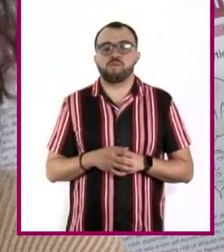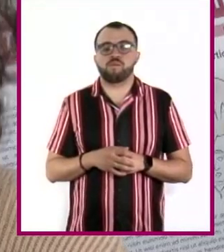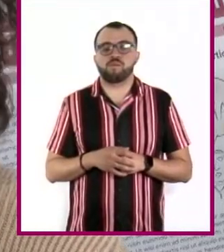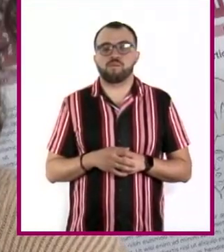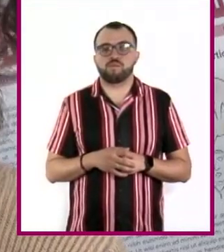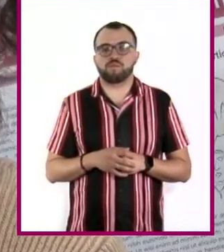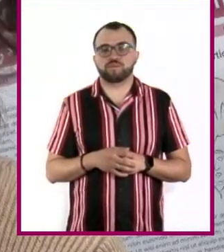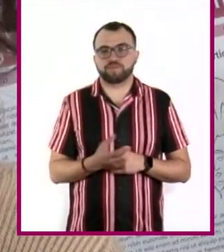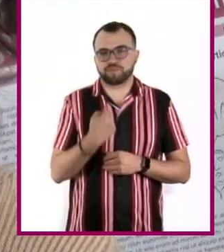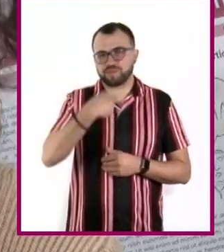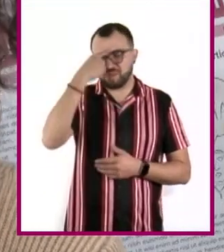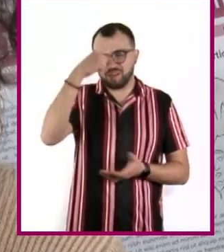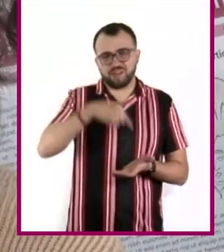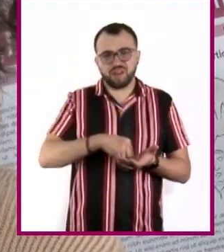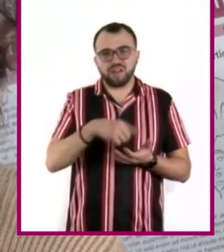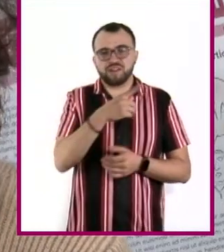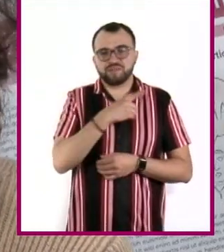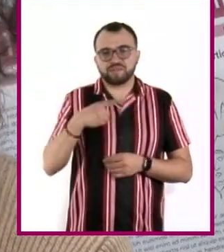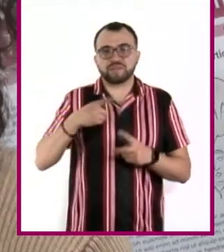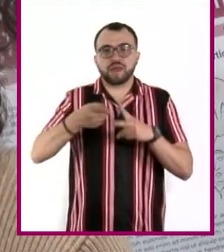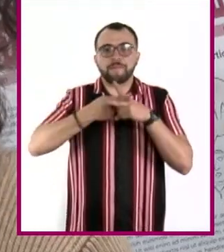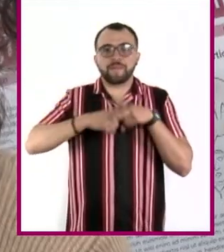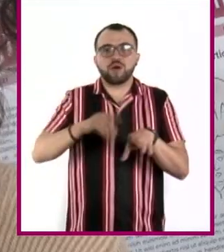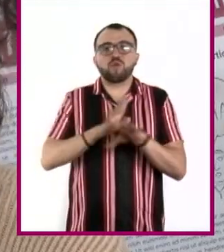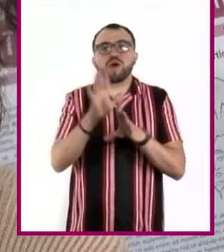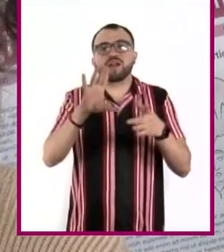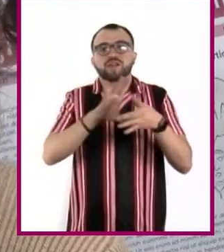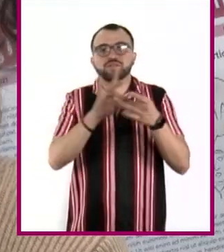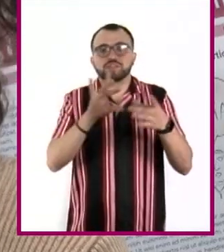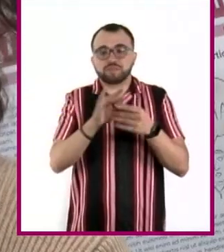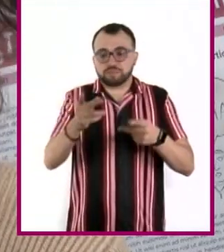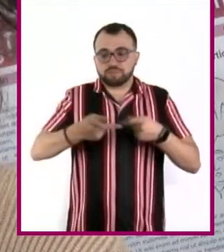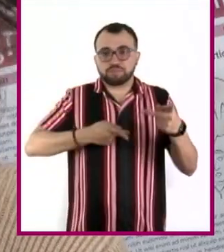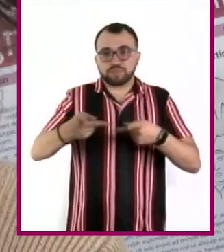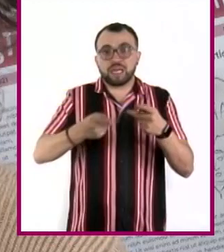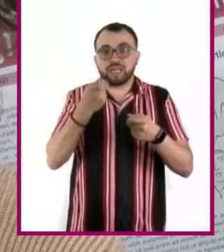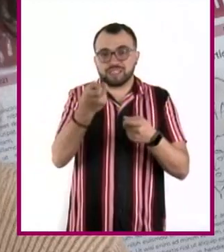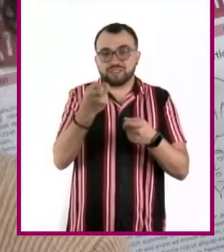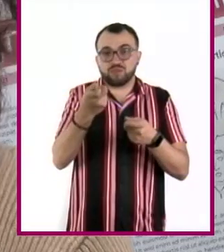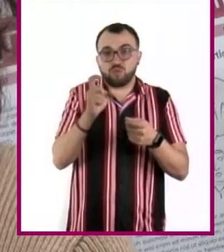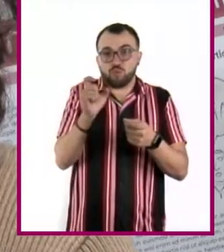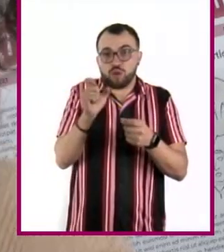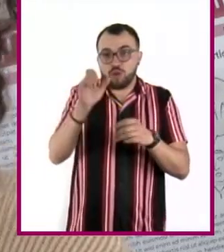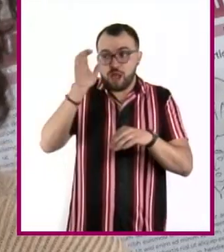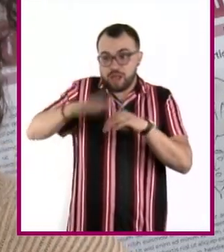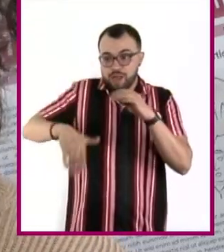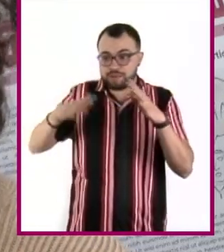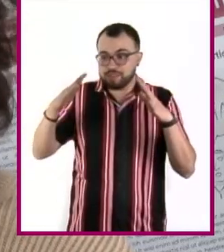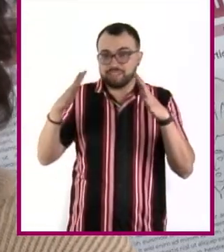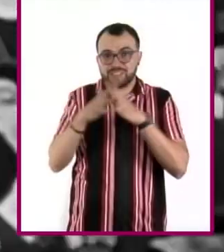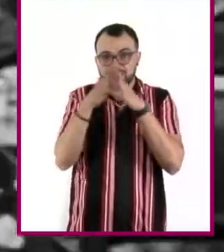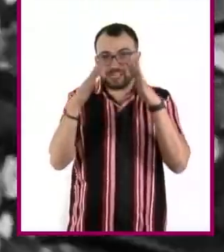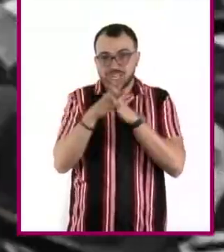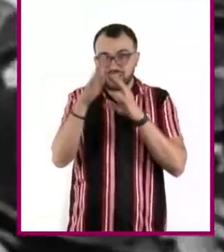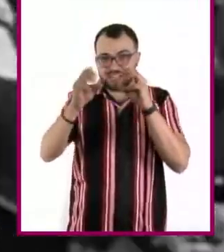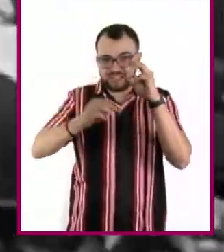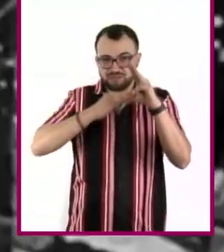A mí me parece que tendremos que empezar por explicar los procesos que derivaron de la Segunda Guerra Mundial, es decir, qué pasó